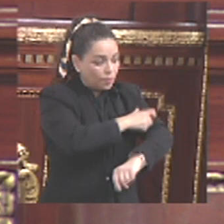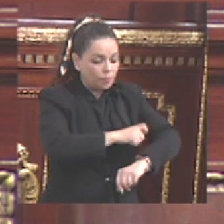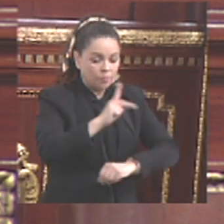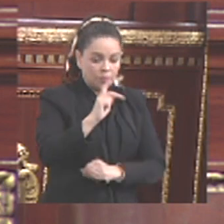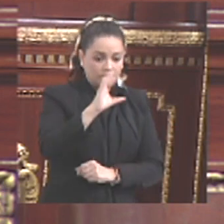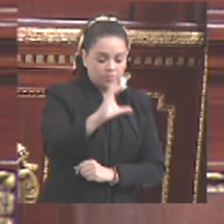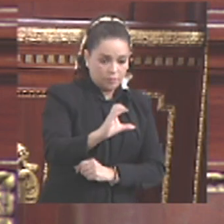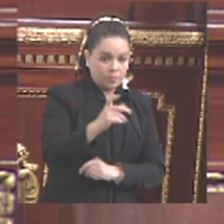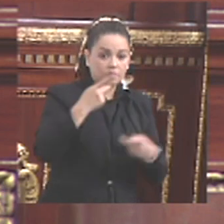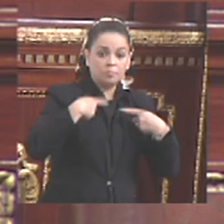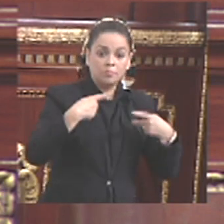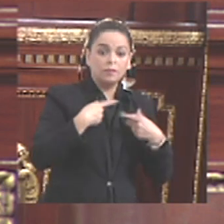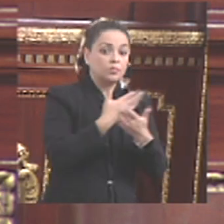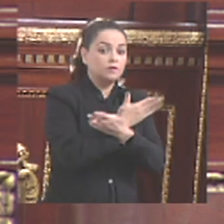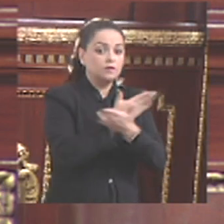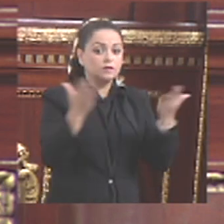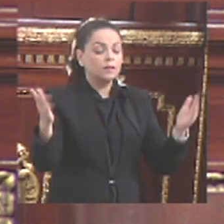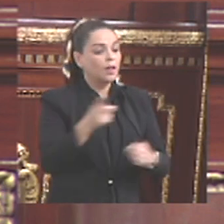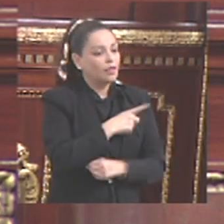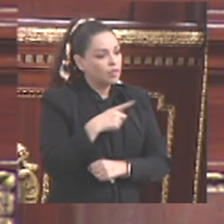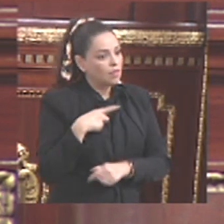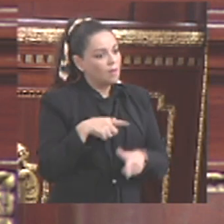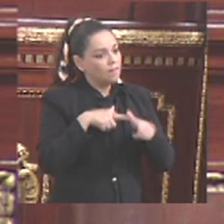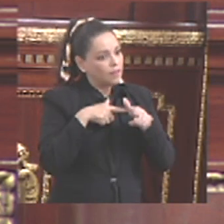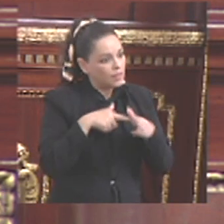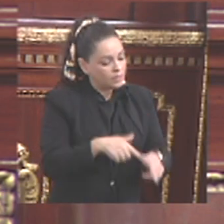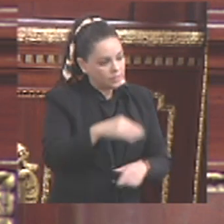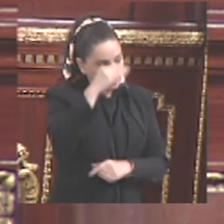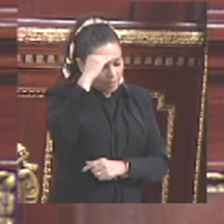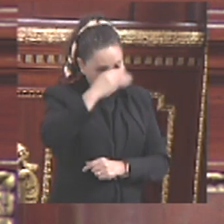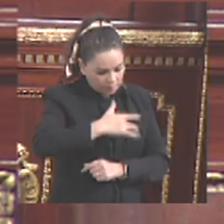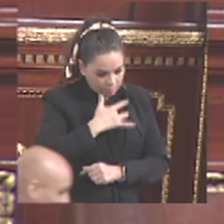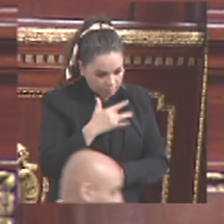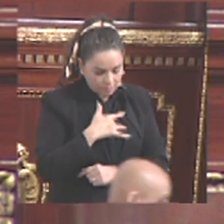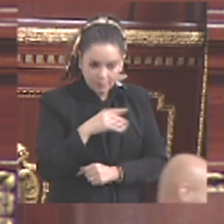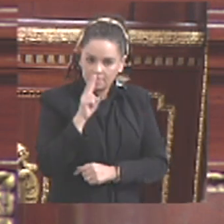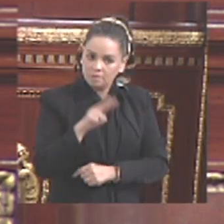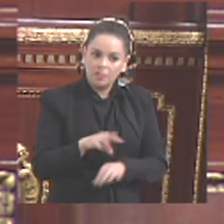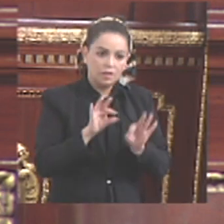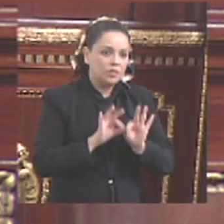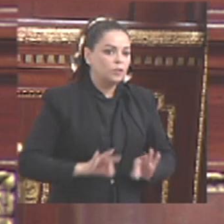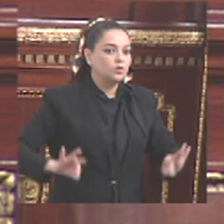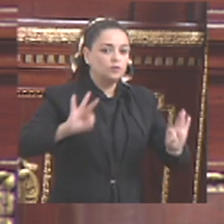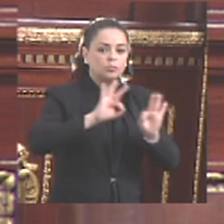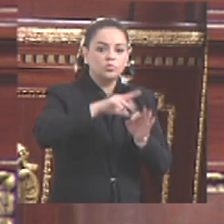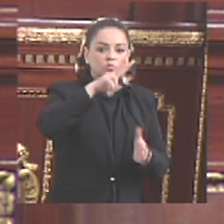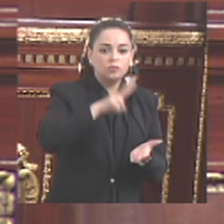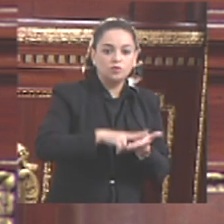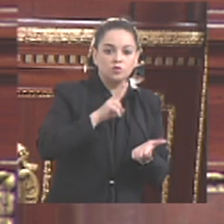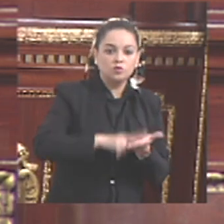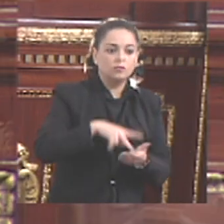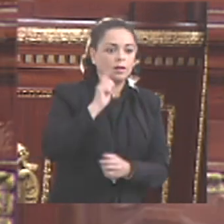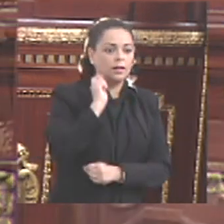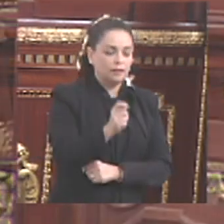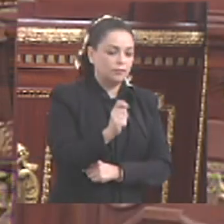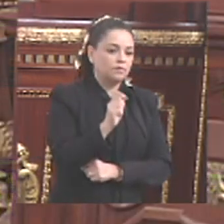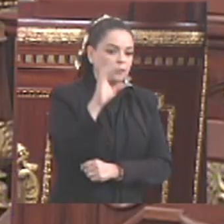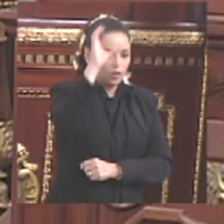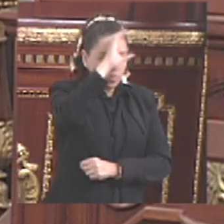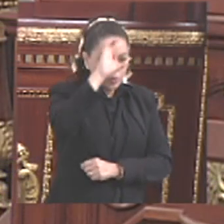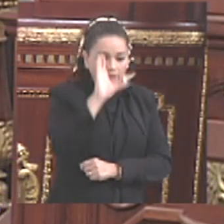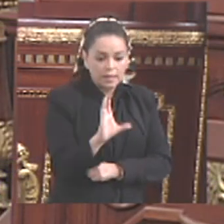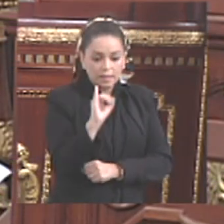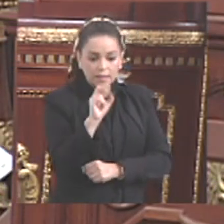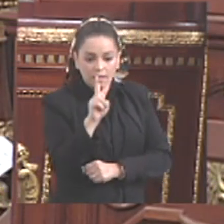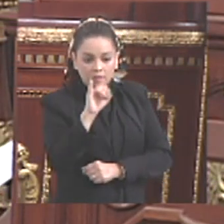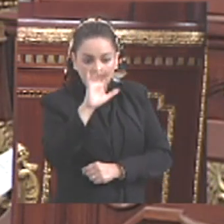la sociedad la concientización sobre la extrema importancia que conlleva tener una cultura cívica, individual